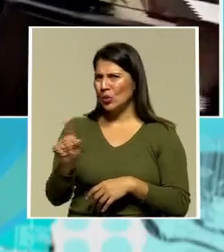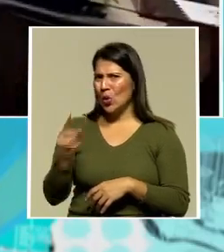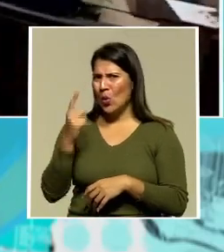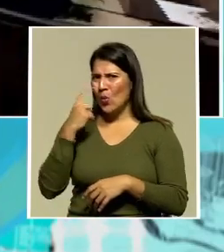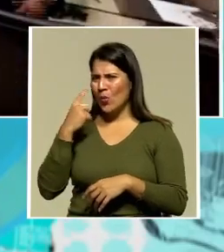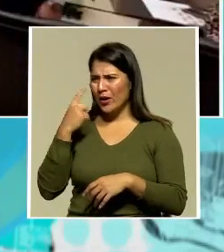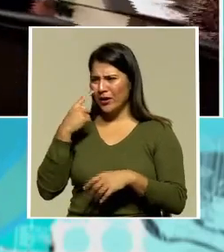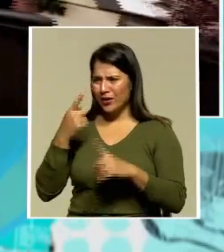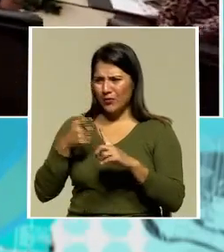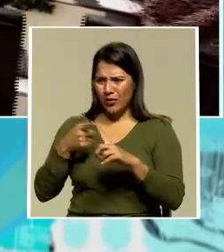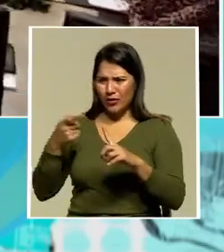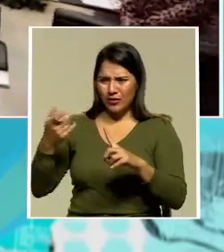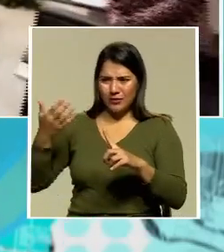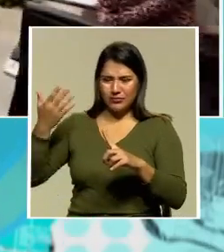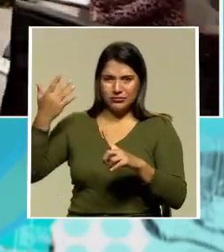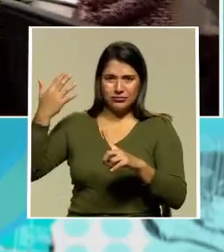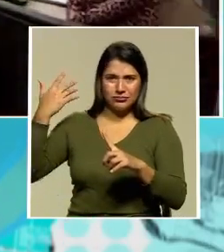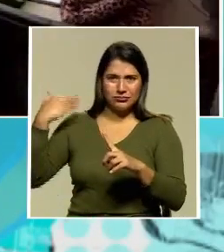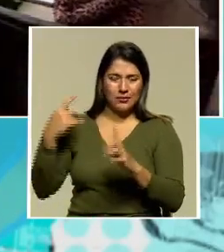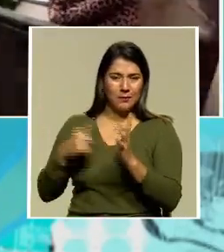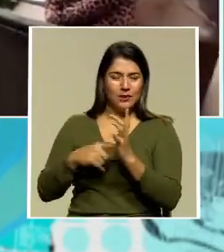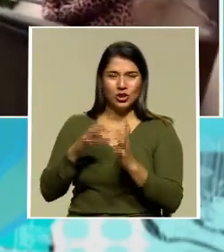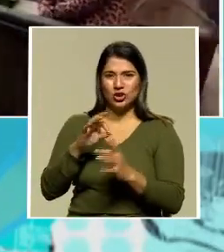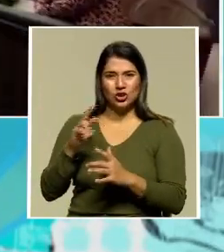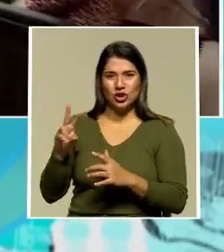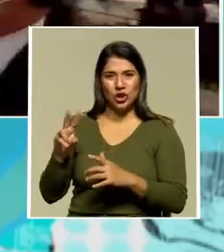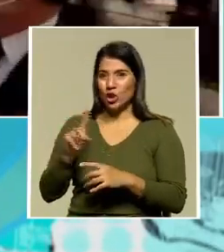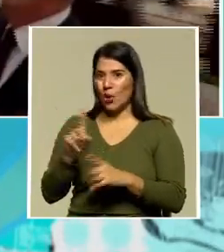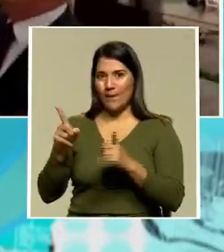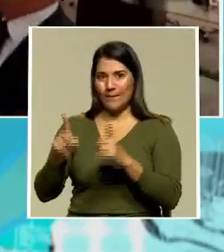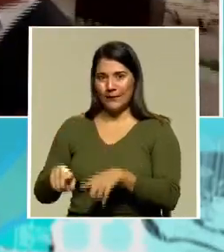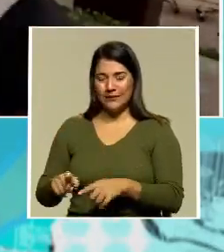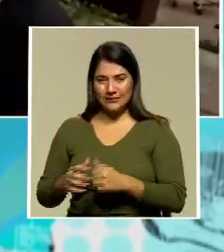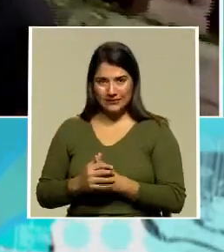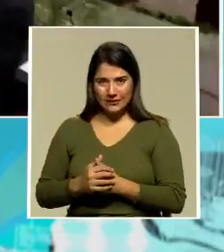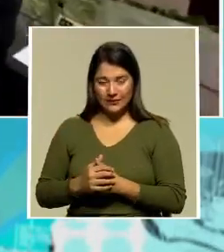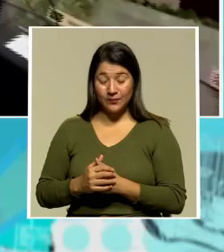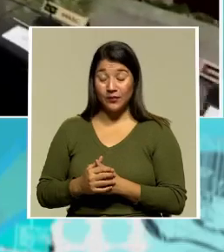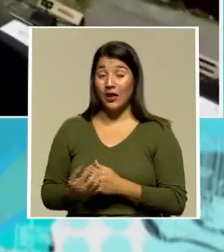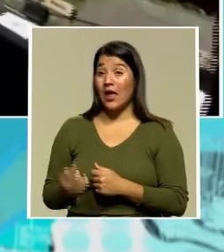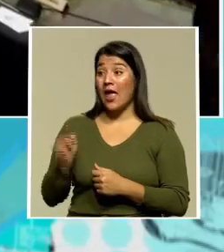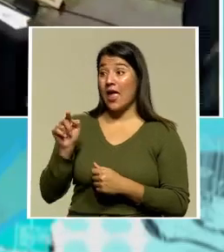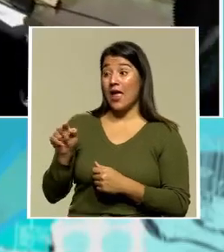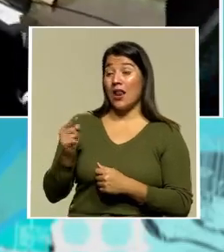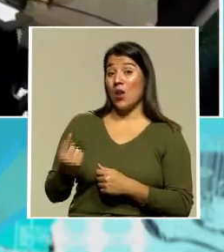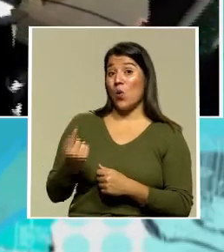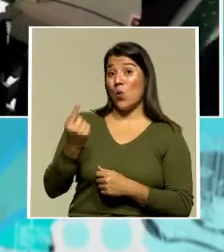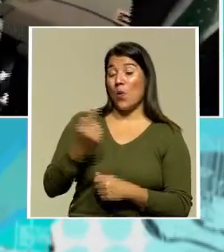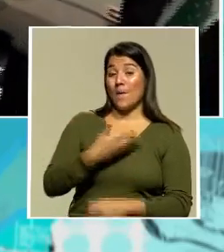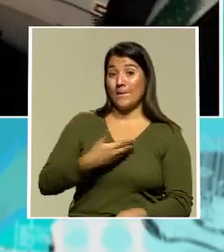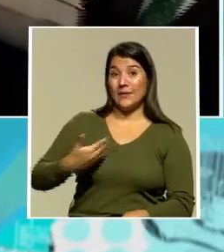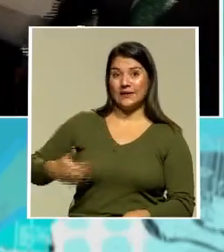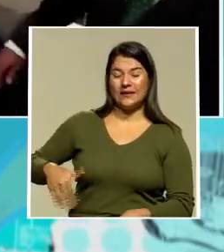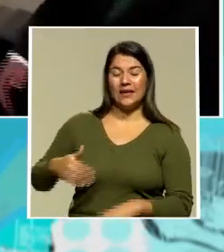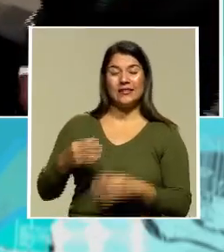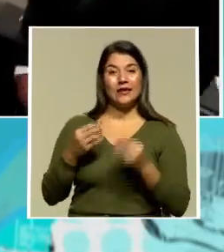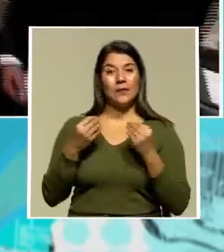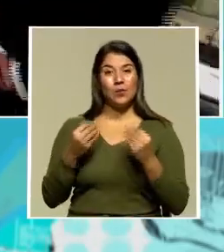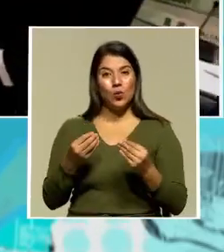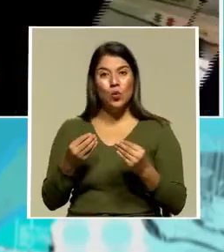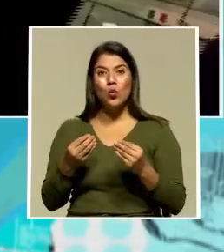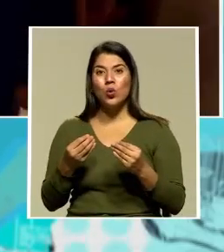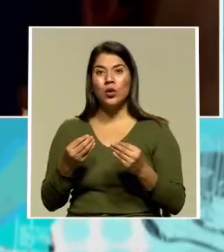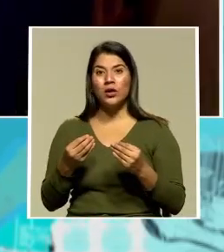lo que tenemos de la posguerra, desde el año 92. Un presidente bastante